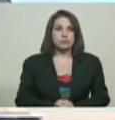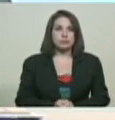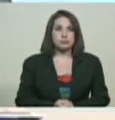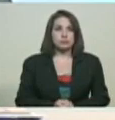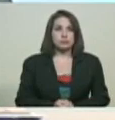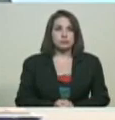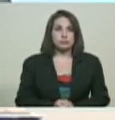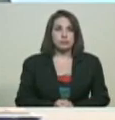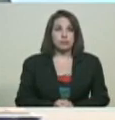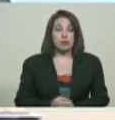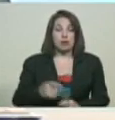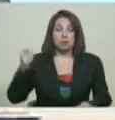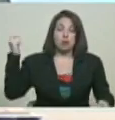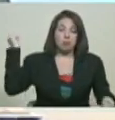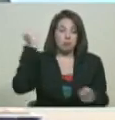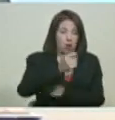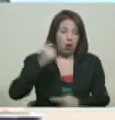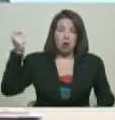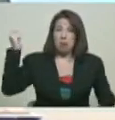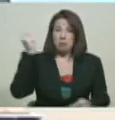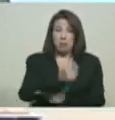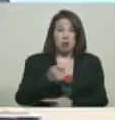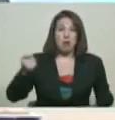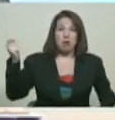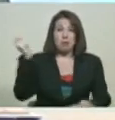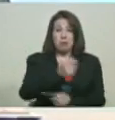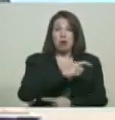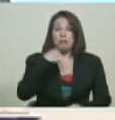a batazo le atacaron el corazón